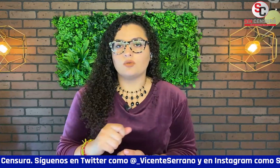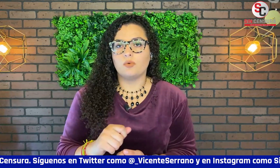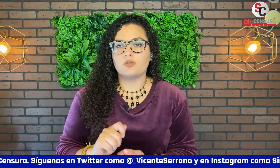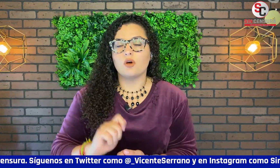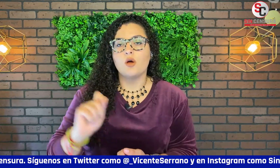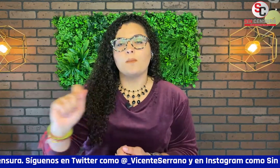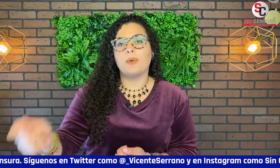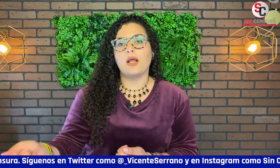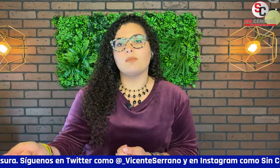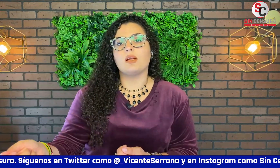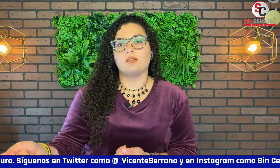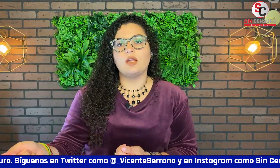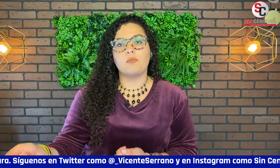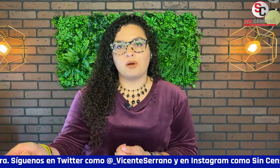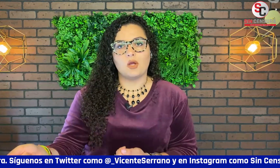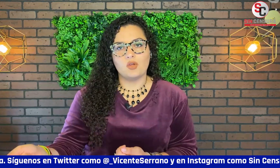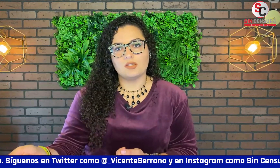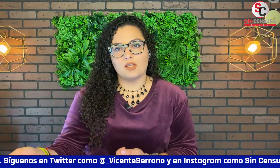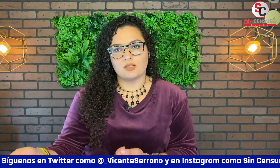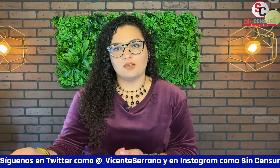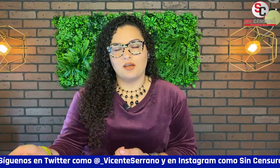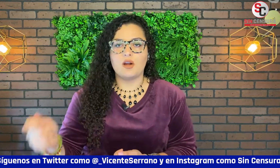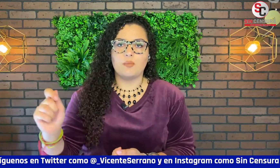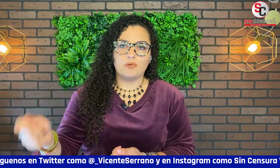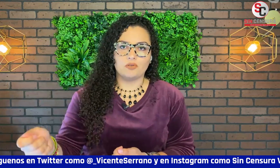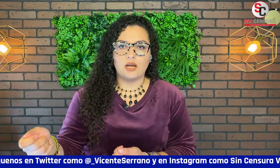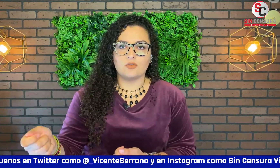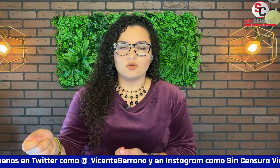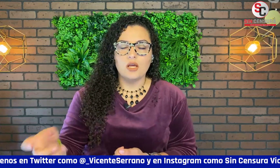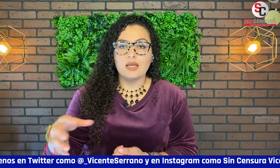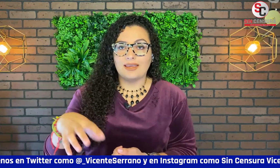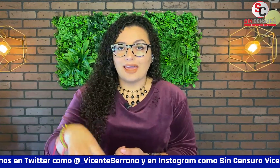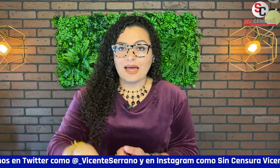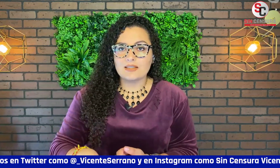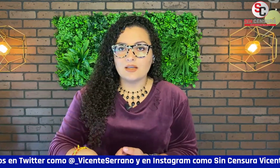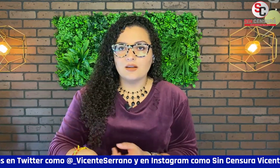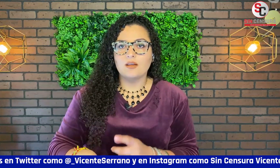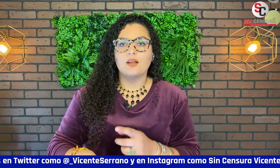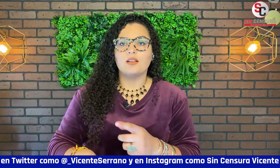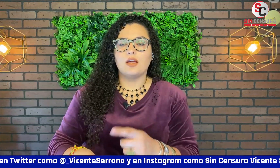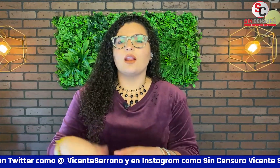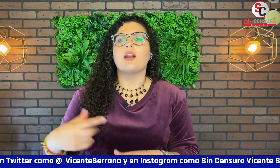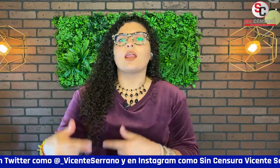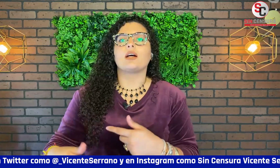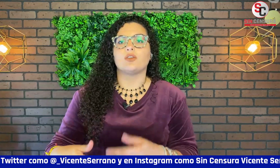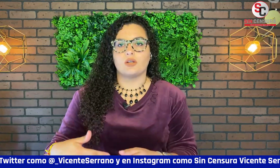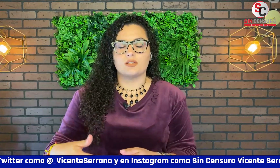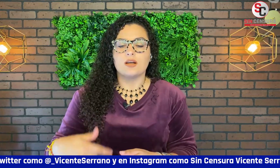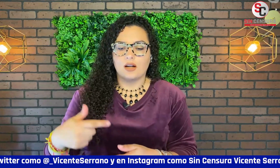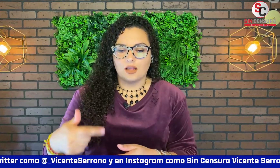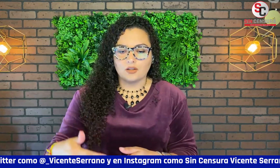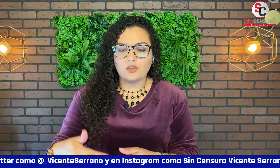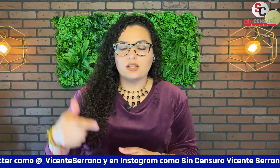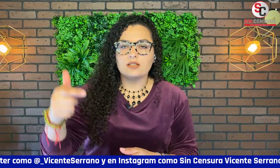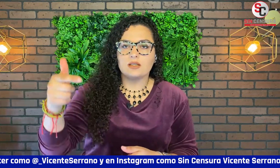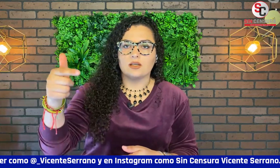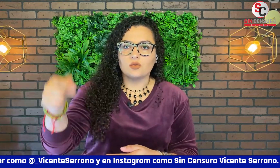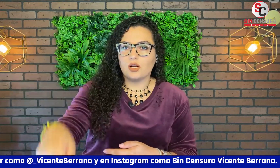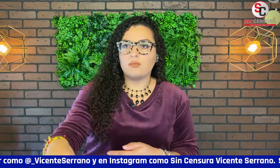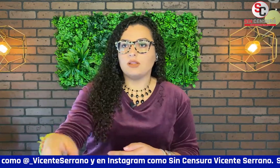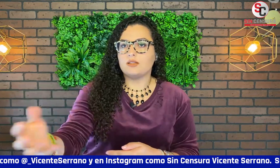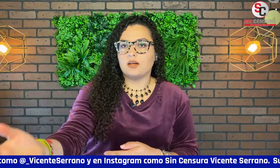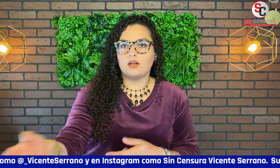el presupuesto para invertir en periodistas, en reporteros. ¿Qué hacen? Tienen redactores